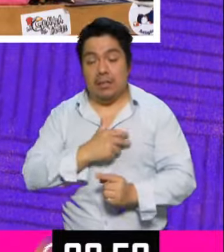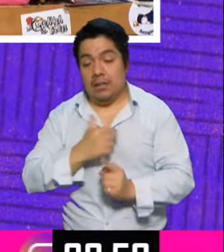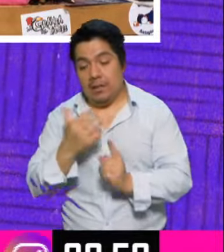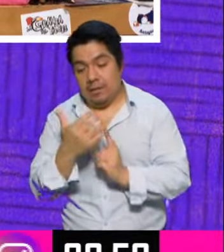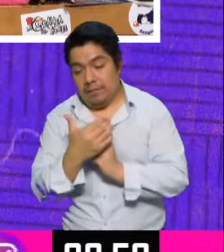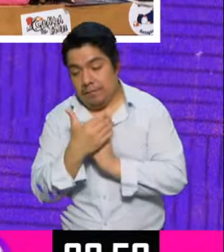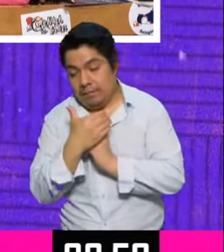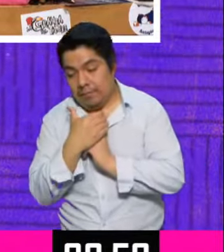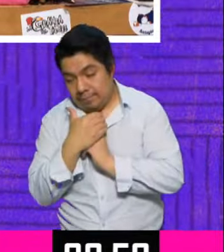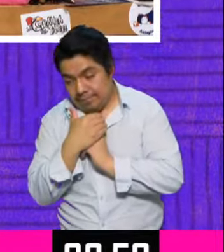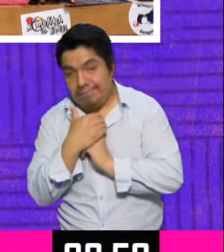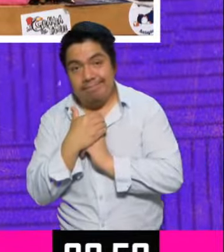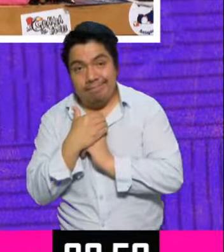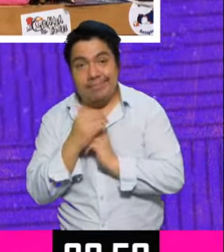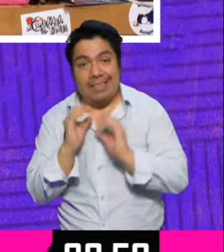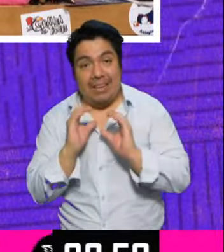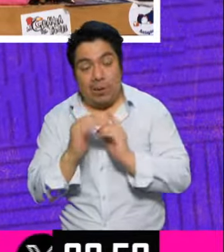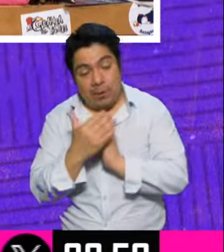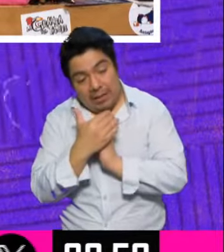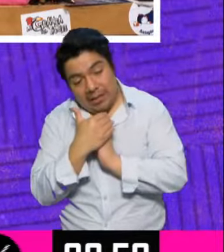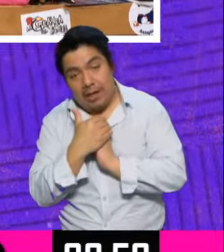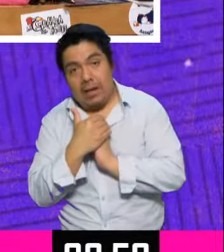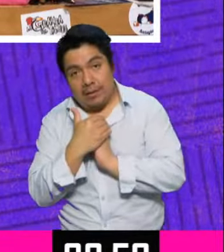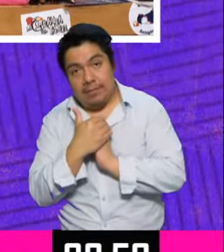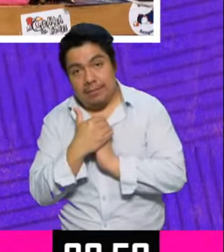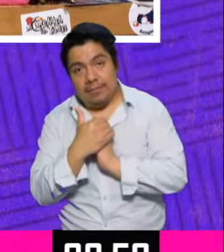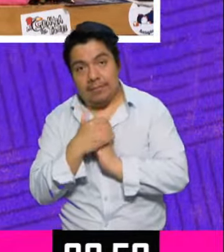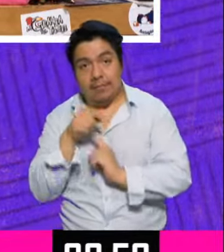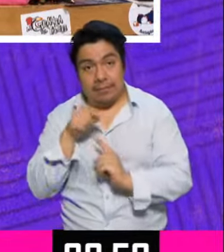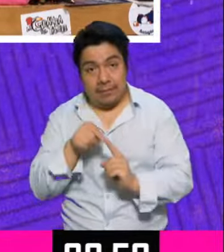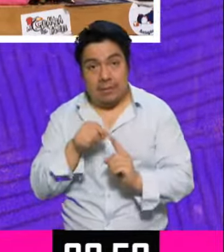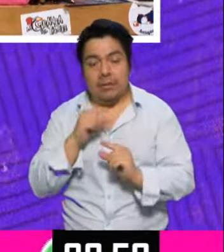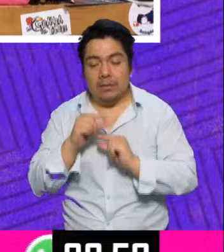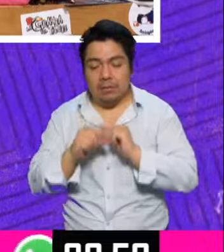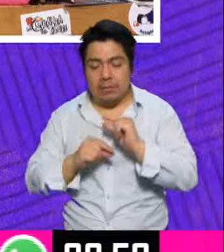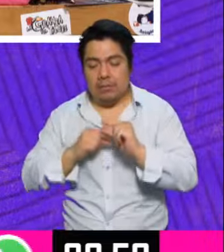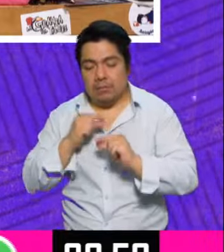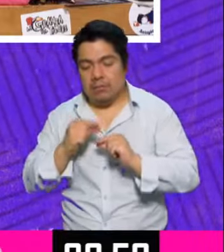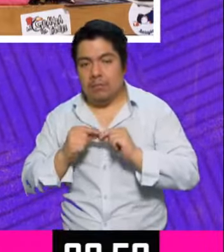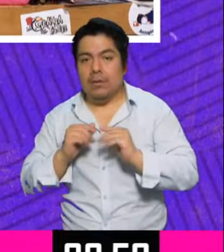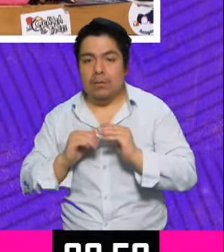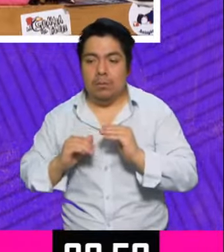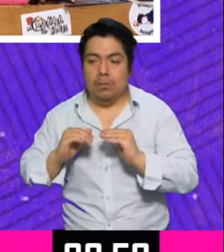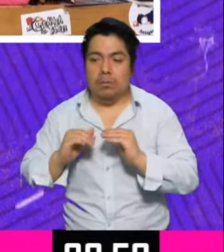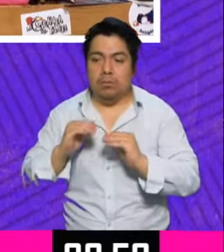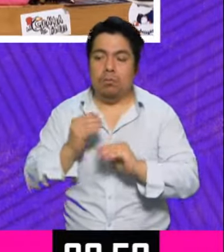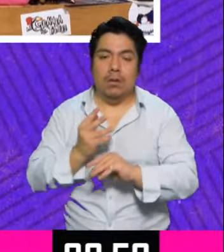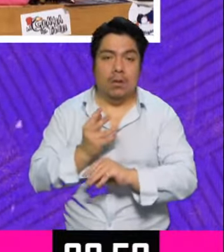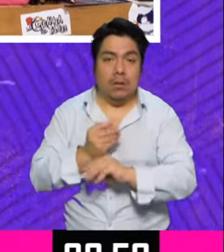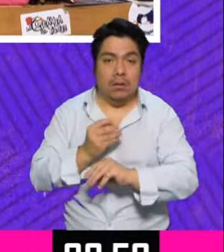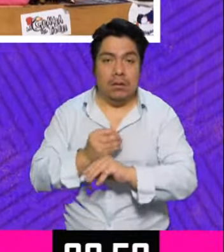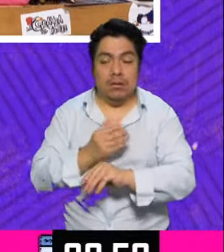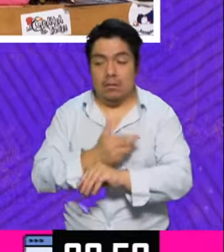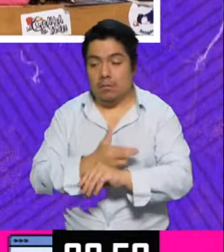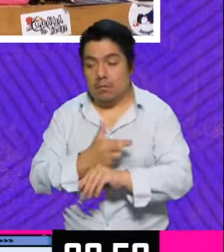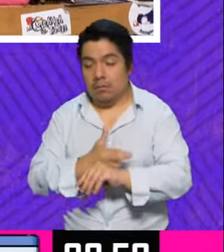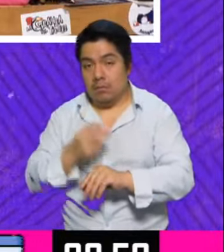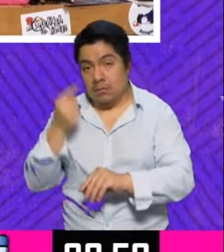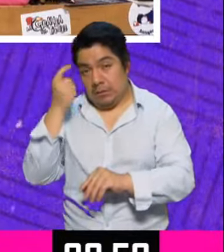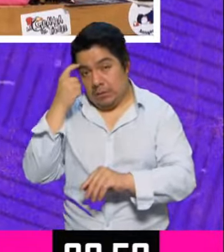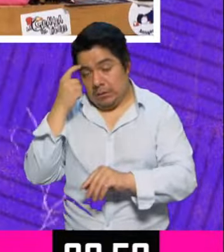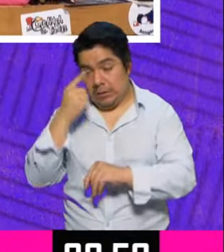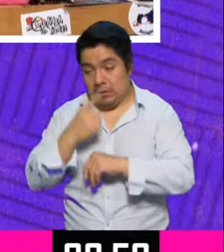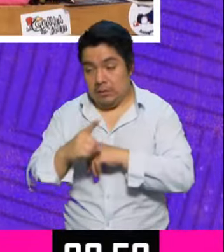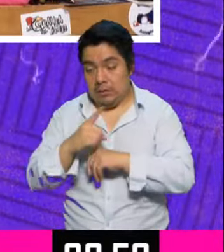arropar lo efectivamente Charro y que se pueda restaurar a ver hasta dónde el daño psíquico y los